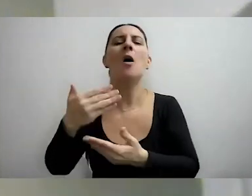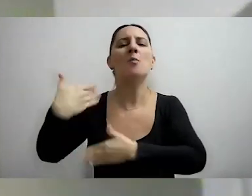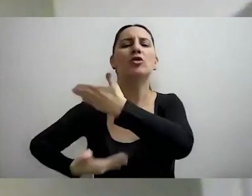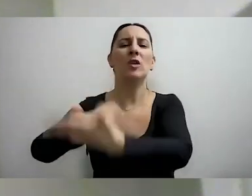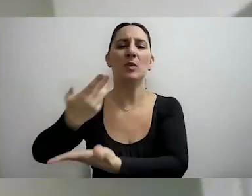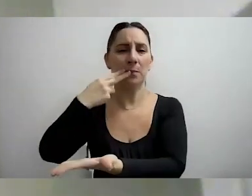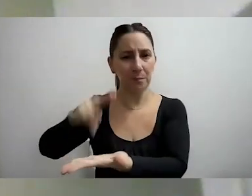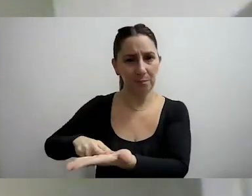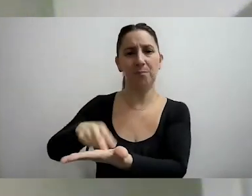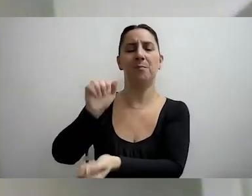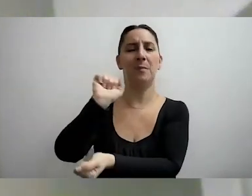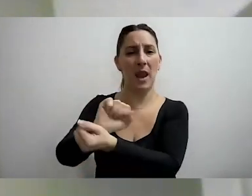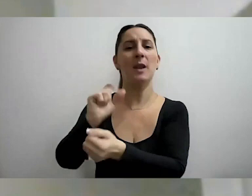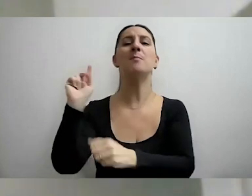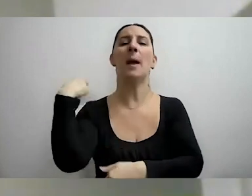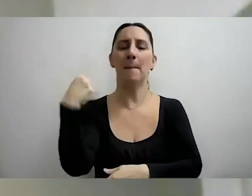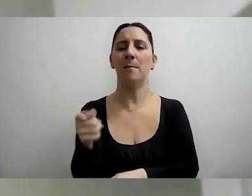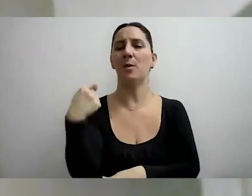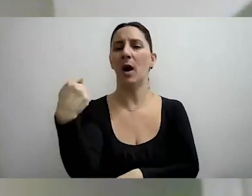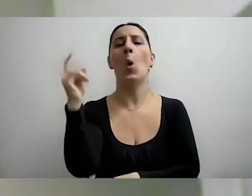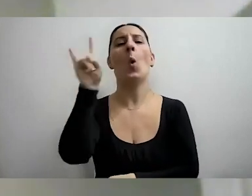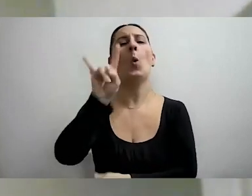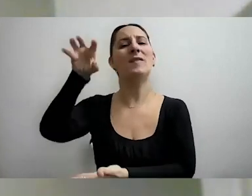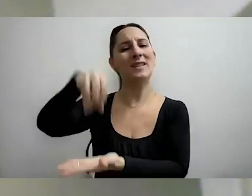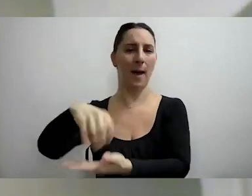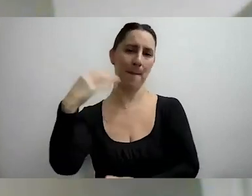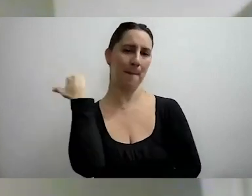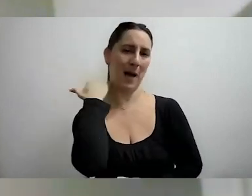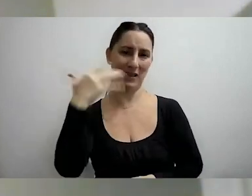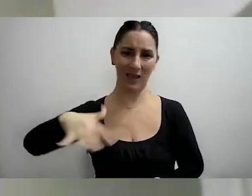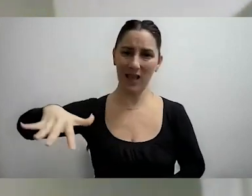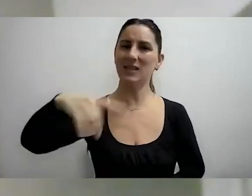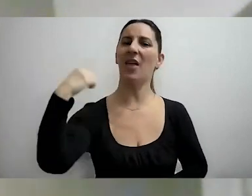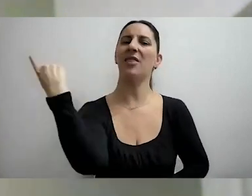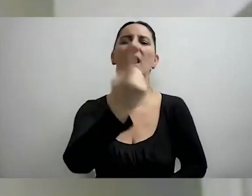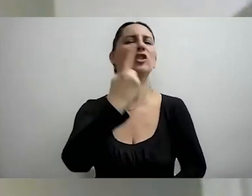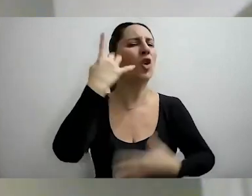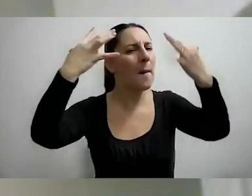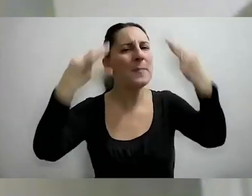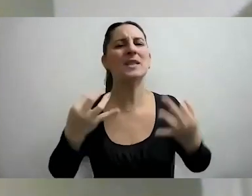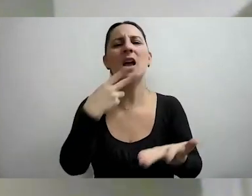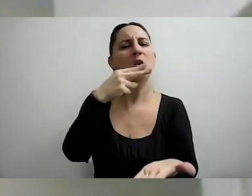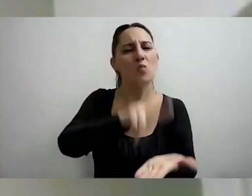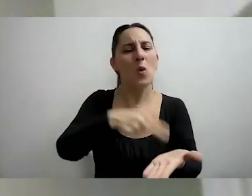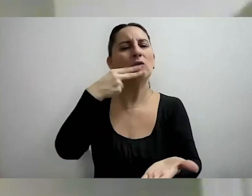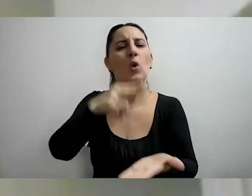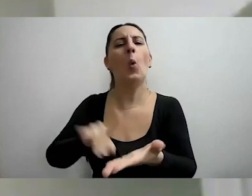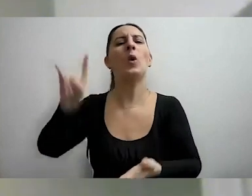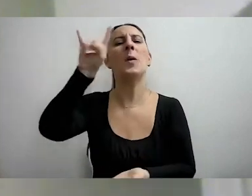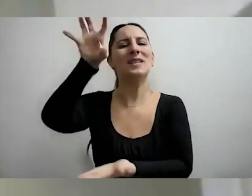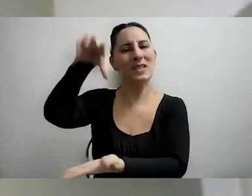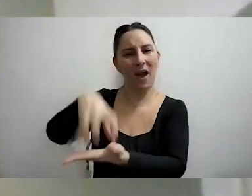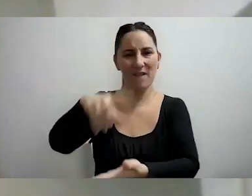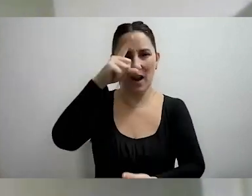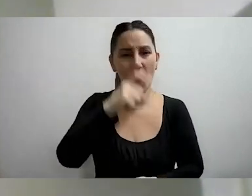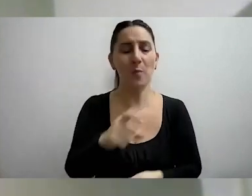penal tributario y previsional de la Universidad Nacional de La Matanza, es directora de la especialización en impuestos de la Universidad de Belgrano, profesora